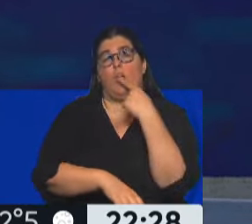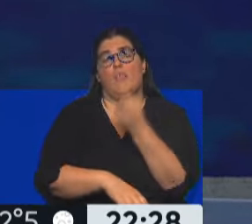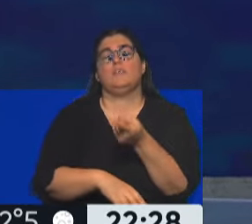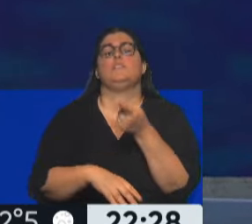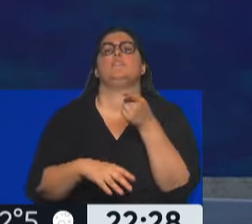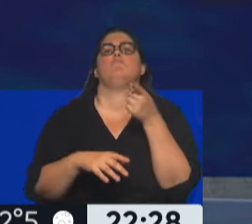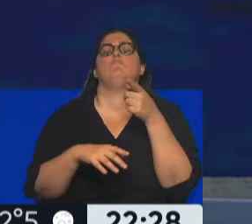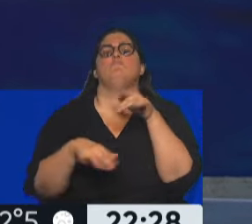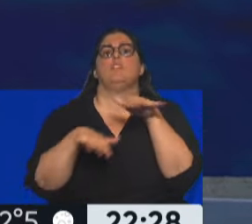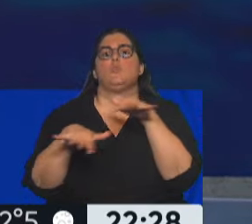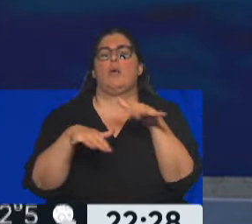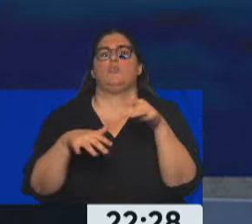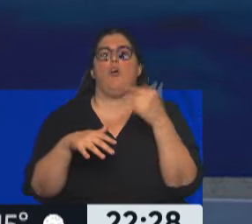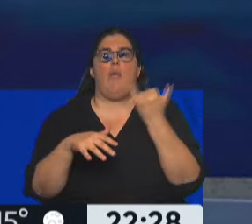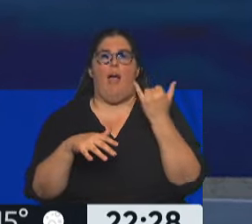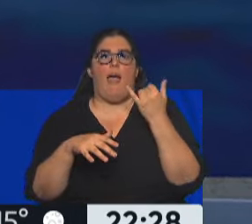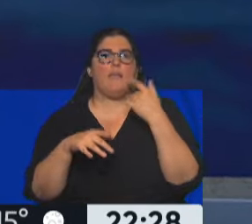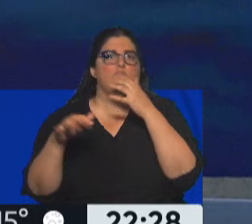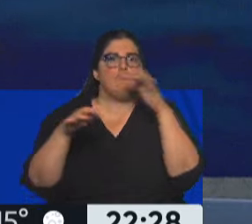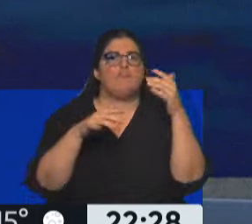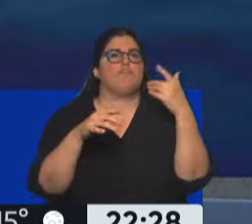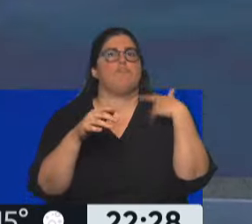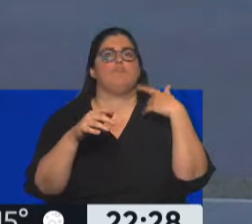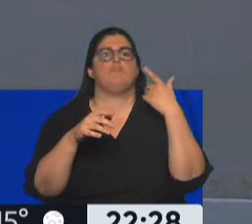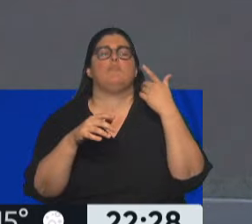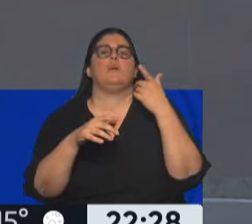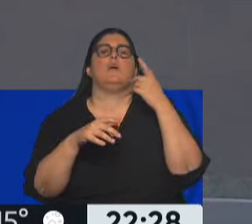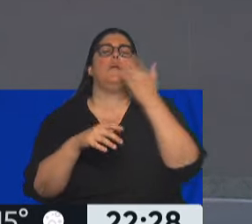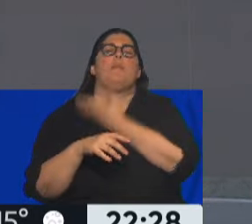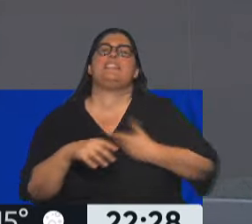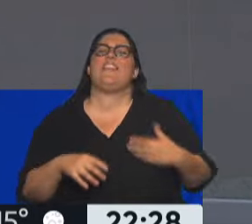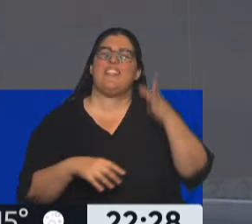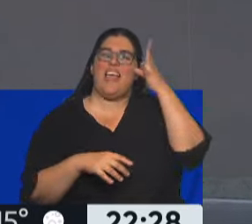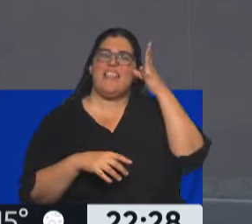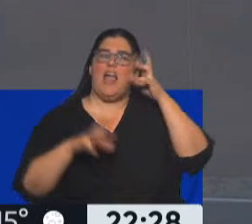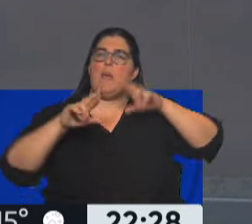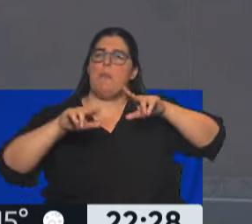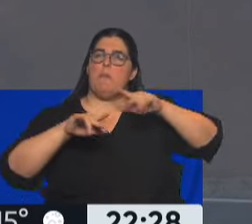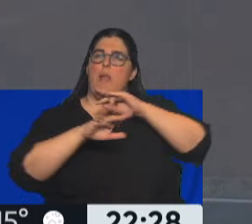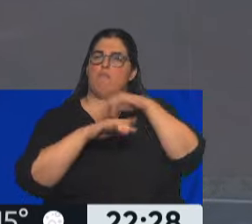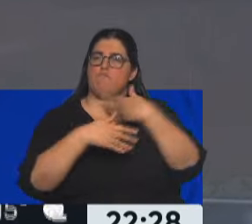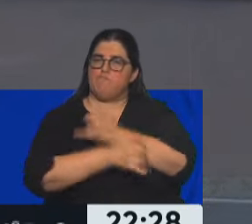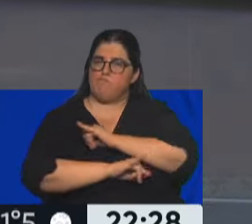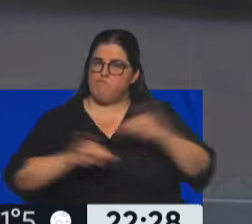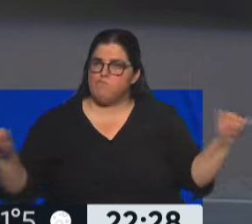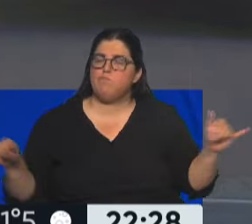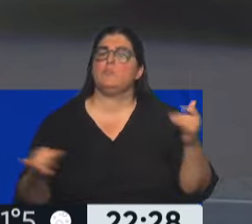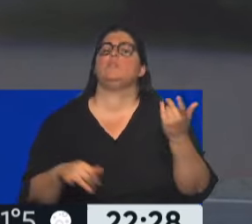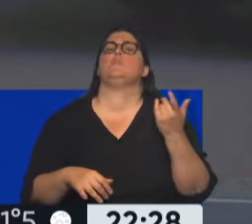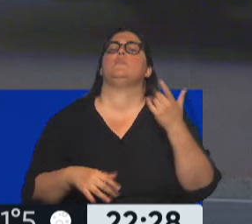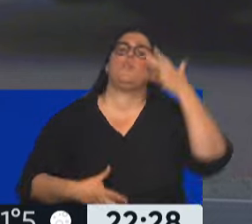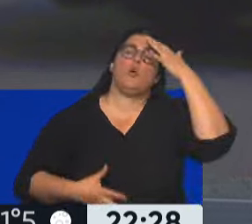una repercusión, este plan anunciado por Meloni, pero el dato de último momento, la decisión de la Corte Suprema